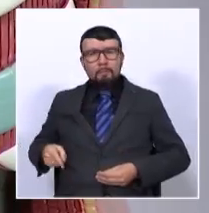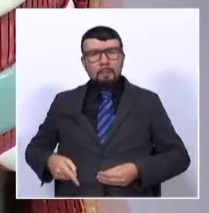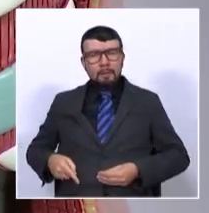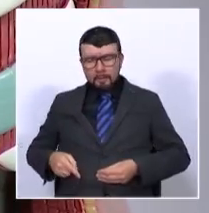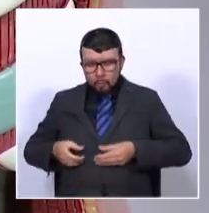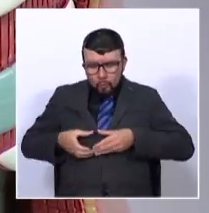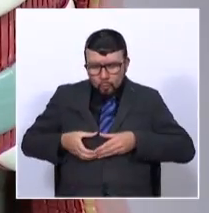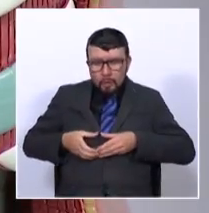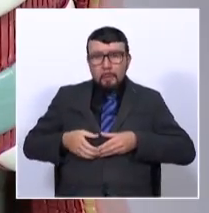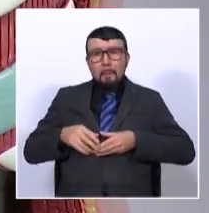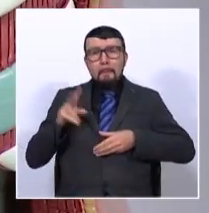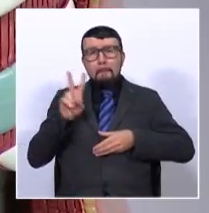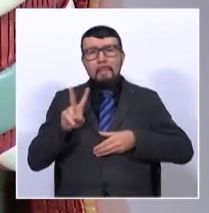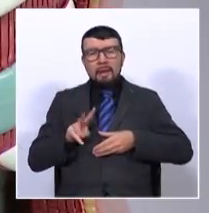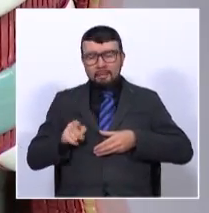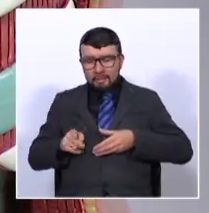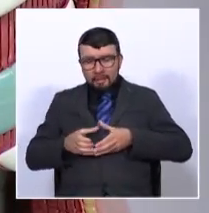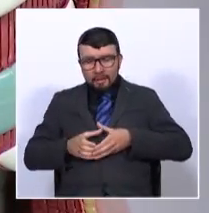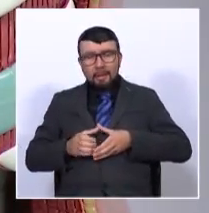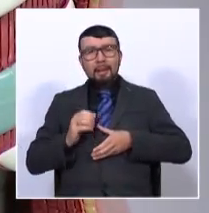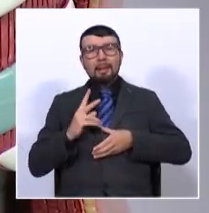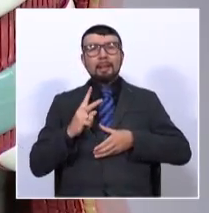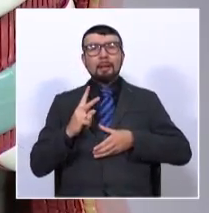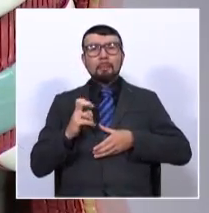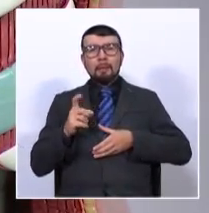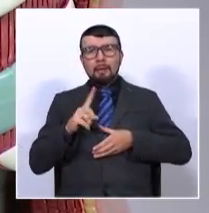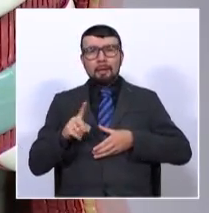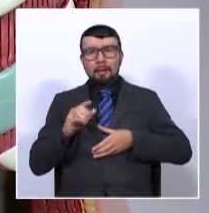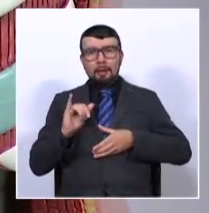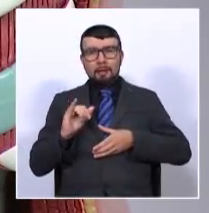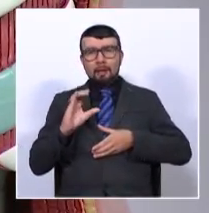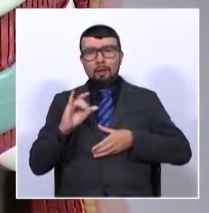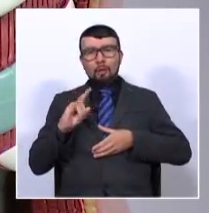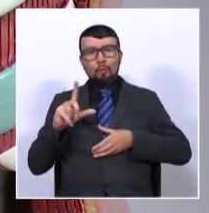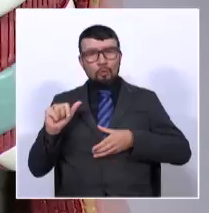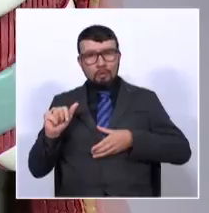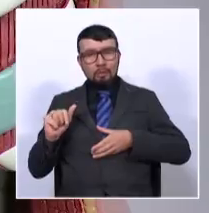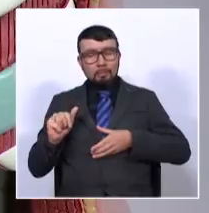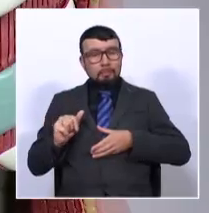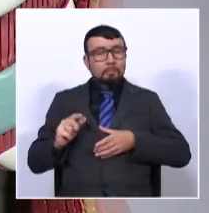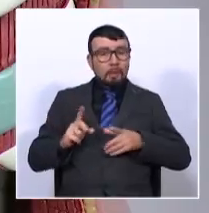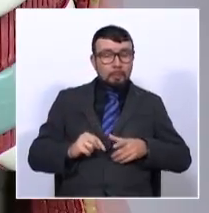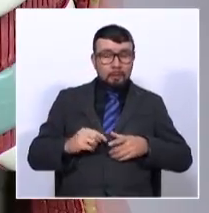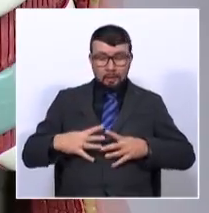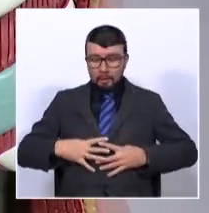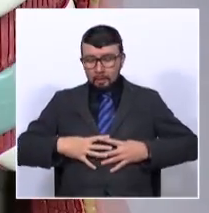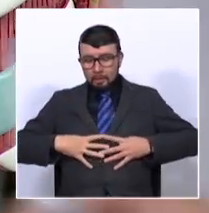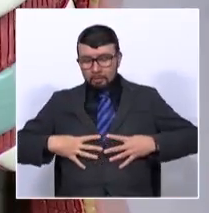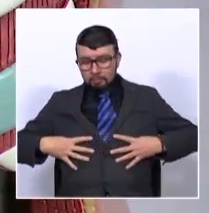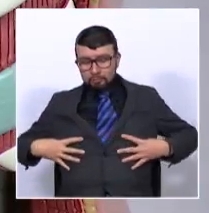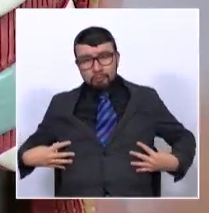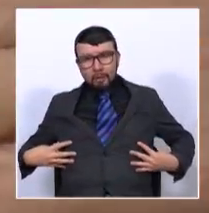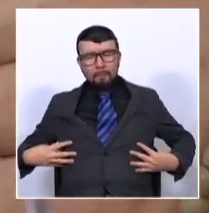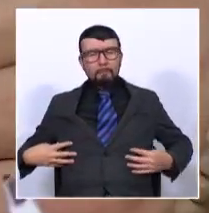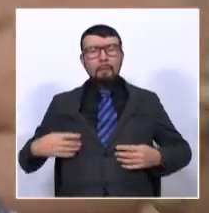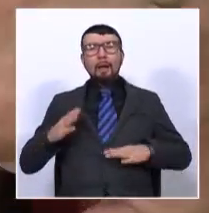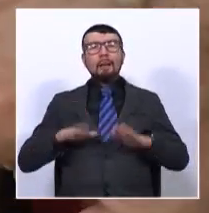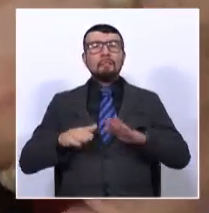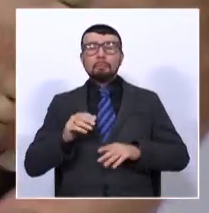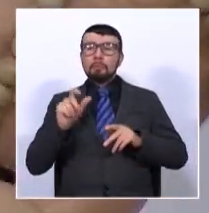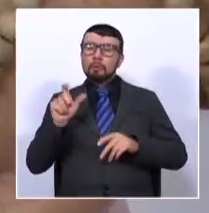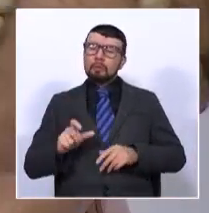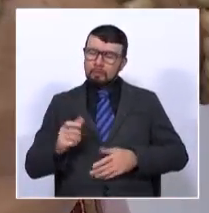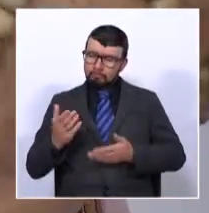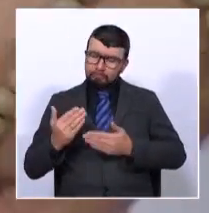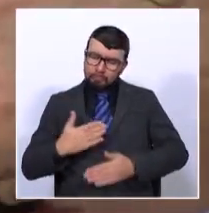medio se palpa acá es la vesícula, acá está el diafragma, y uno puede palpar cuando uno está examinando a la